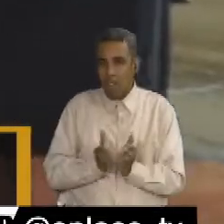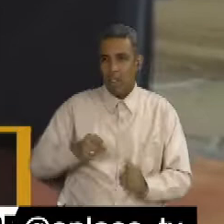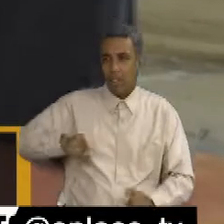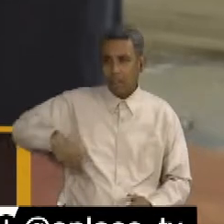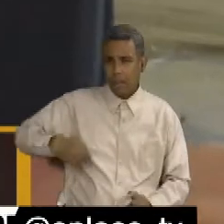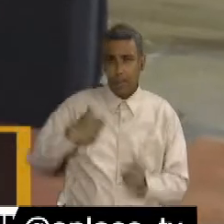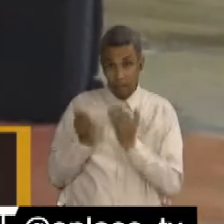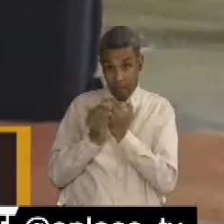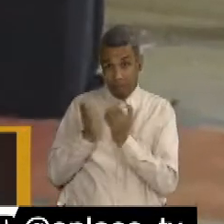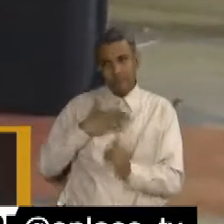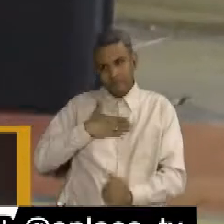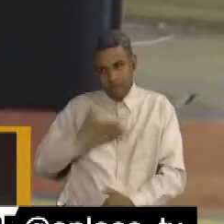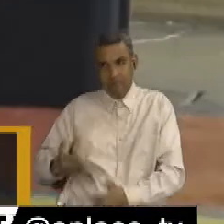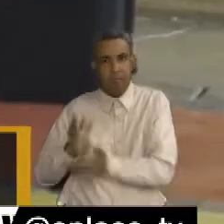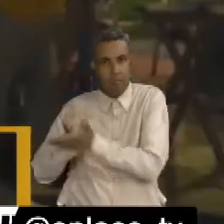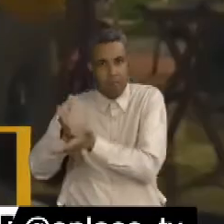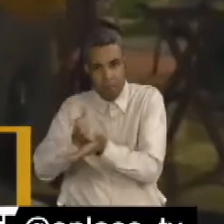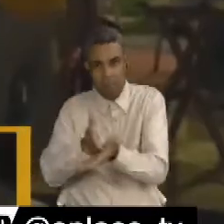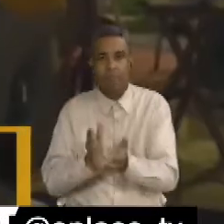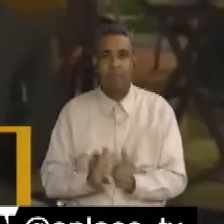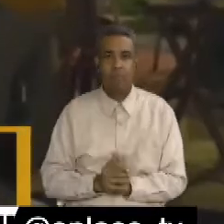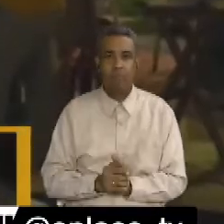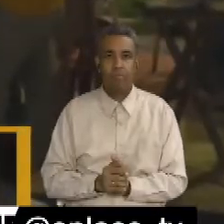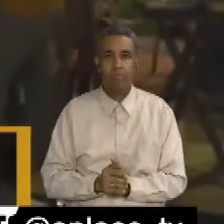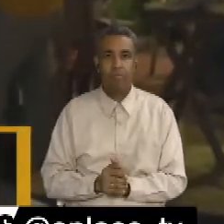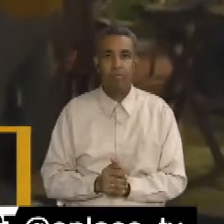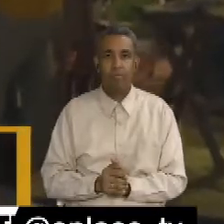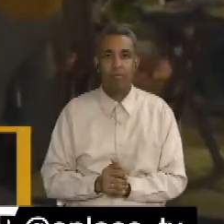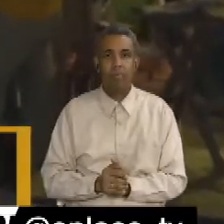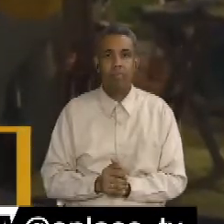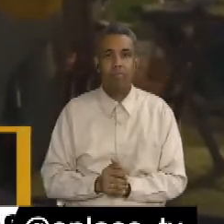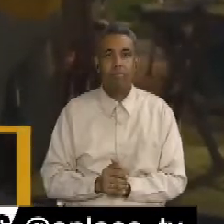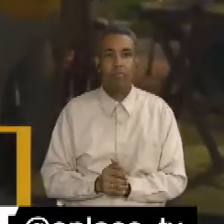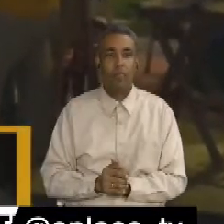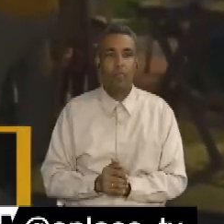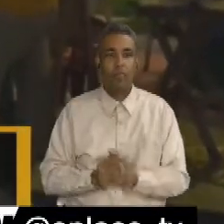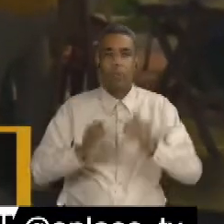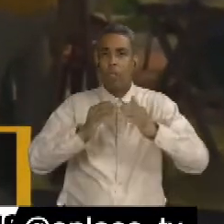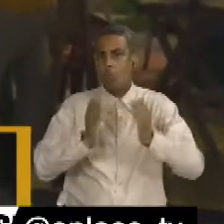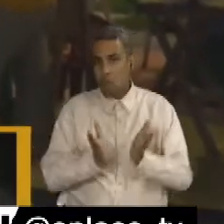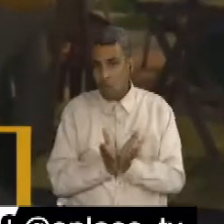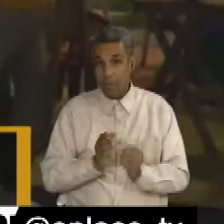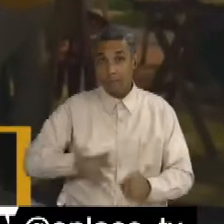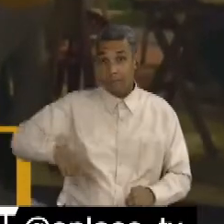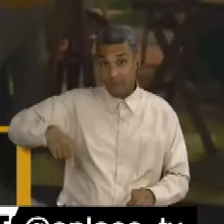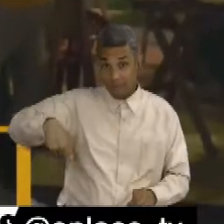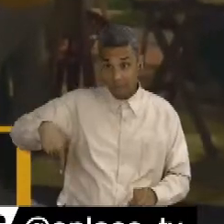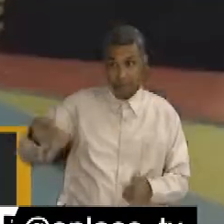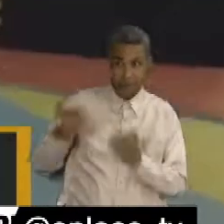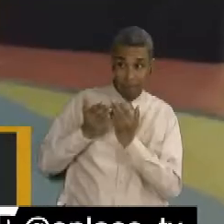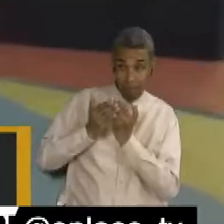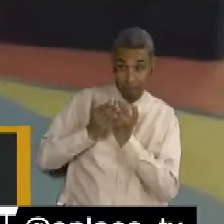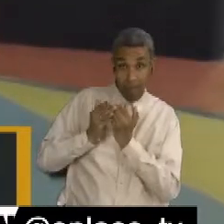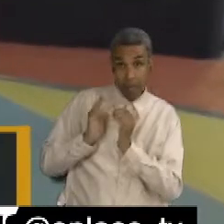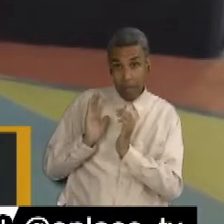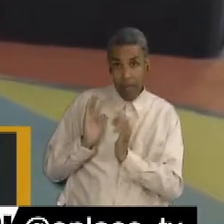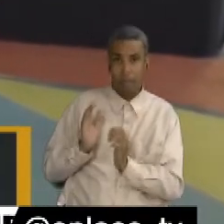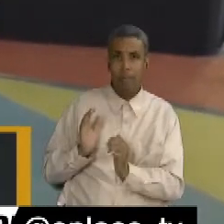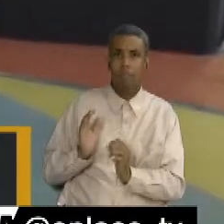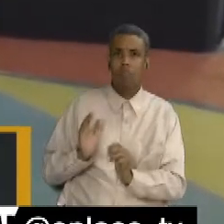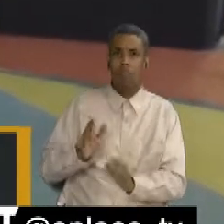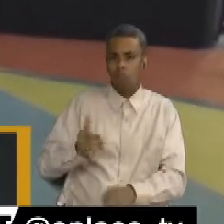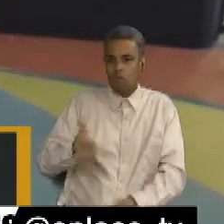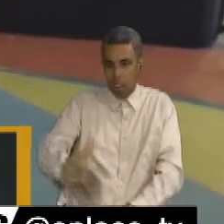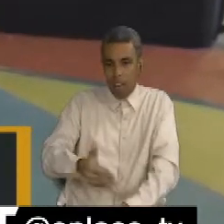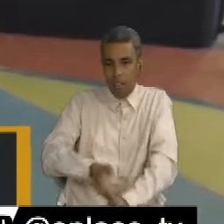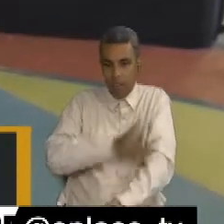las comunidades que así lo requieran. La campaña, como dije inicialmente, la estamos haciendo en instituciones educativas. Hay colegios que la